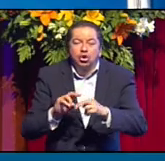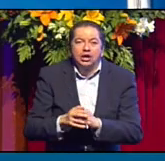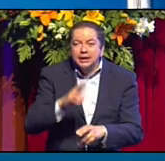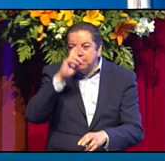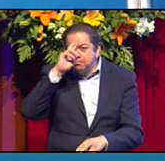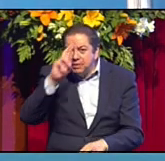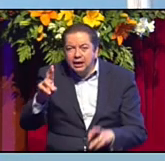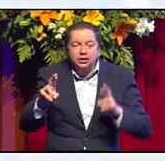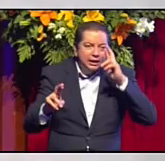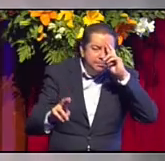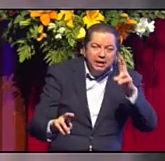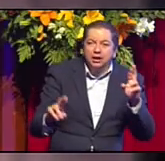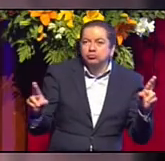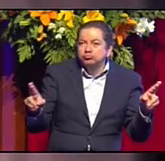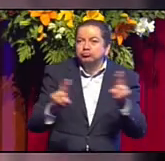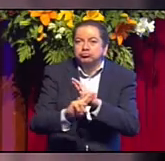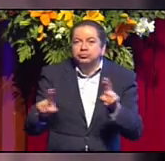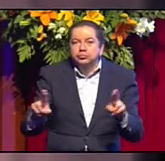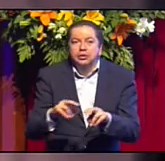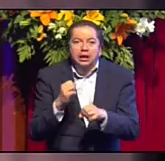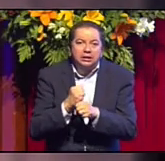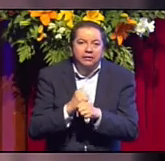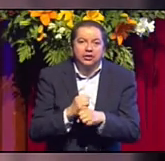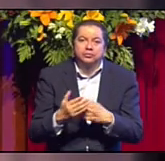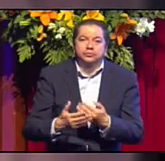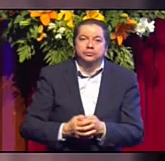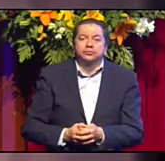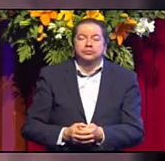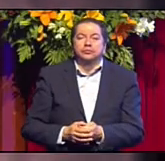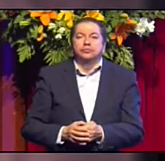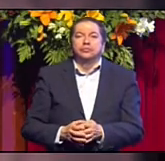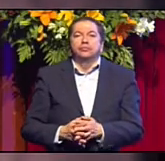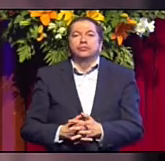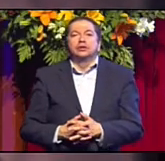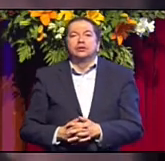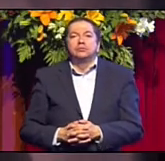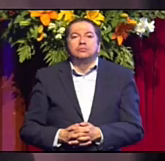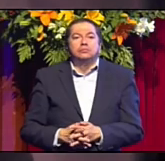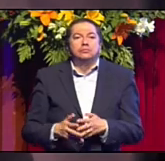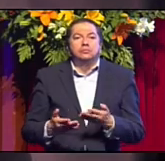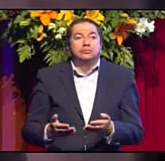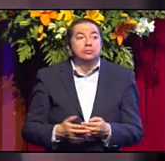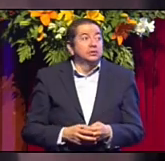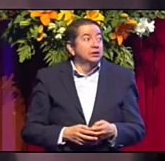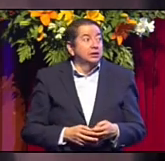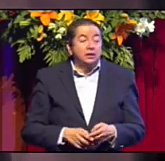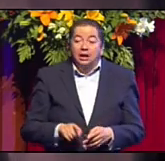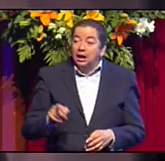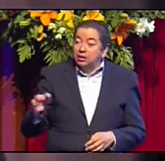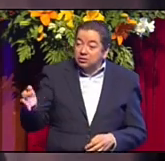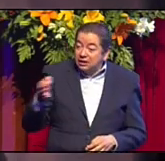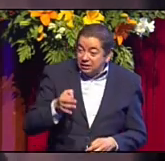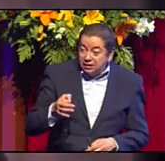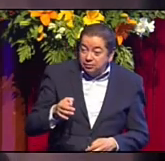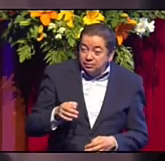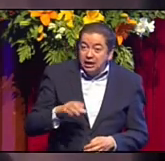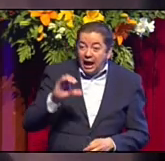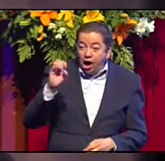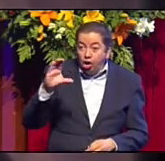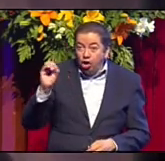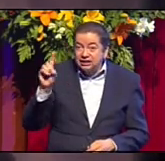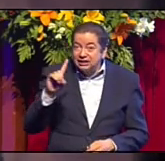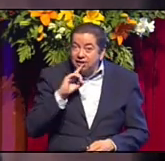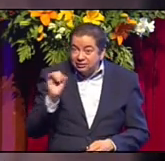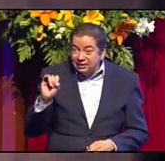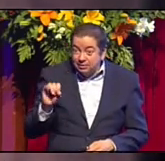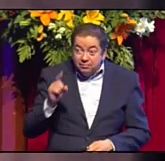que trabajen mancomunadamente. Y ahí algunas obras. Acosta, dime si estoy mintiendo. Nos querían meter una plaza, ¿te